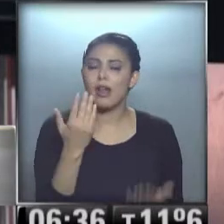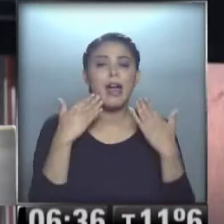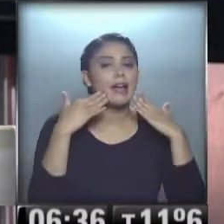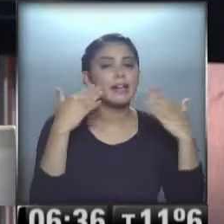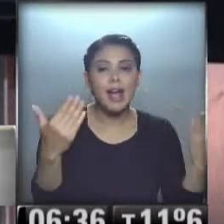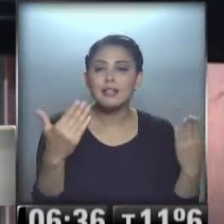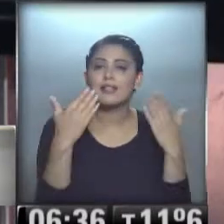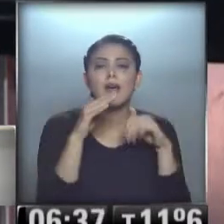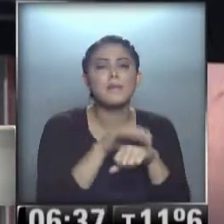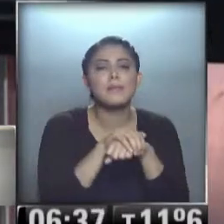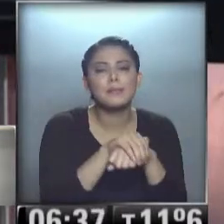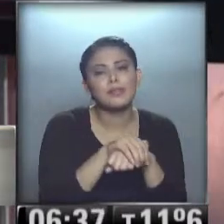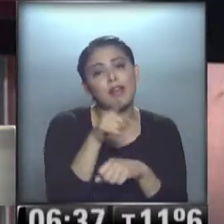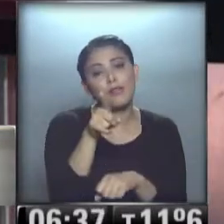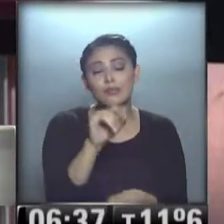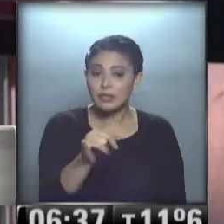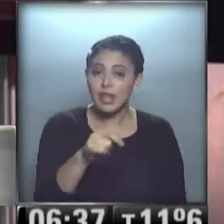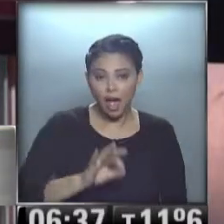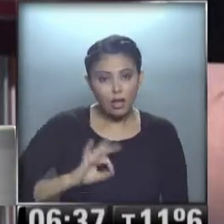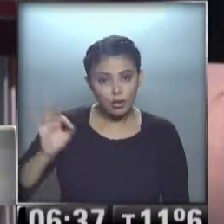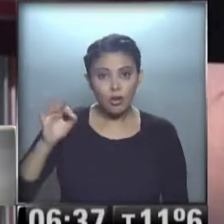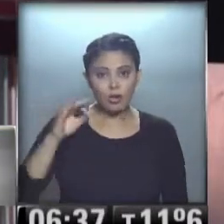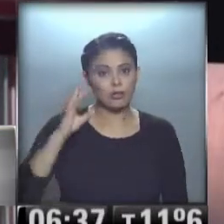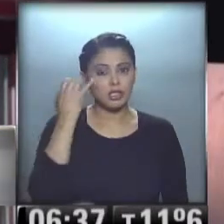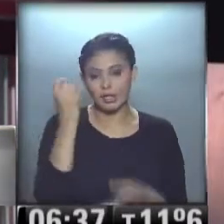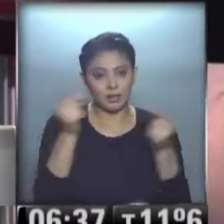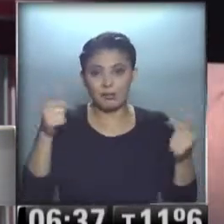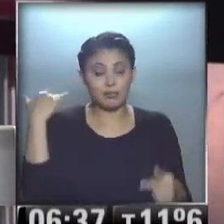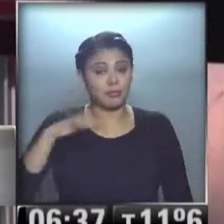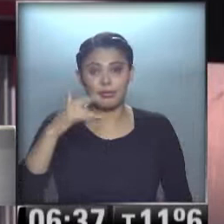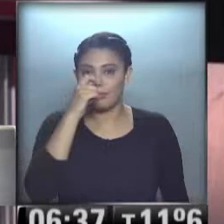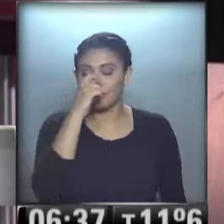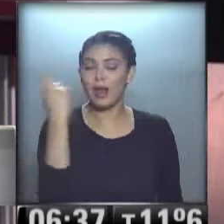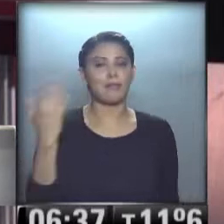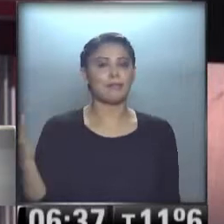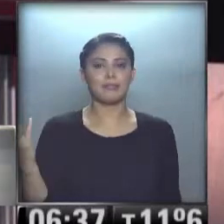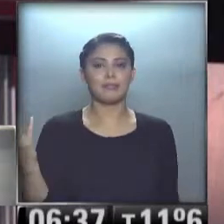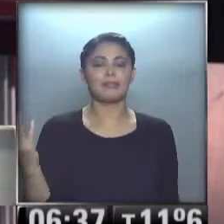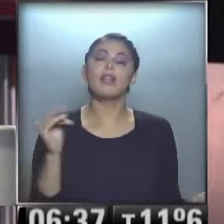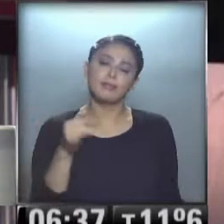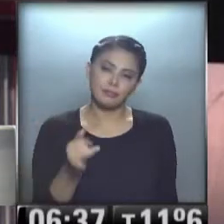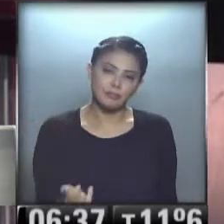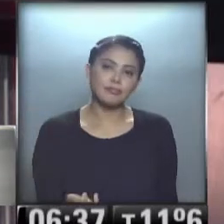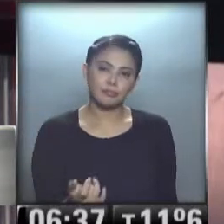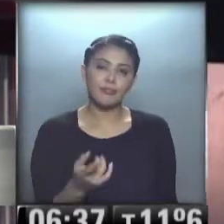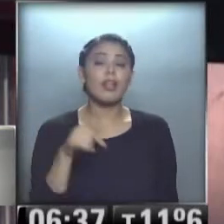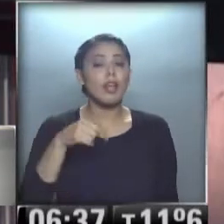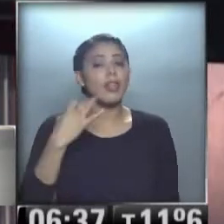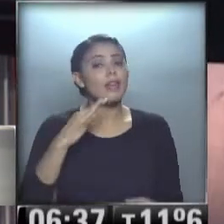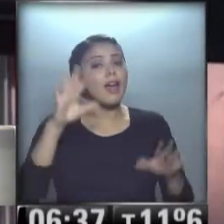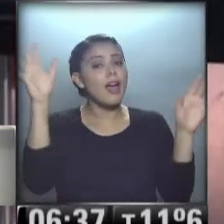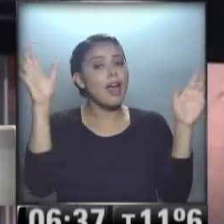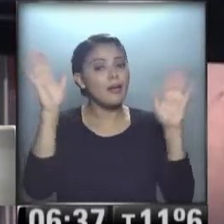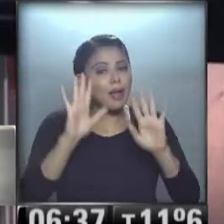Gracias, querida amiga. Sí, el año pasó volando, ni lo vimos, Se fue. Sí, efectivamente, hay que armar el arbolito,